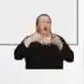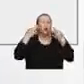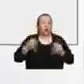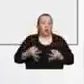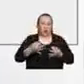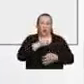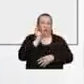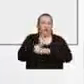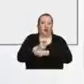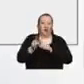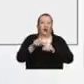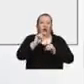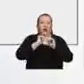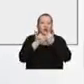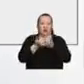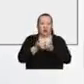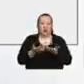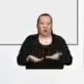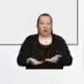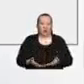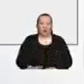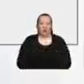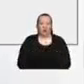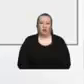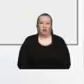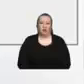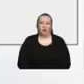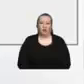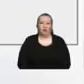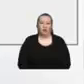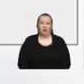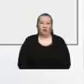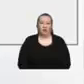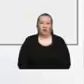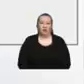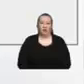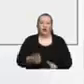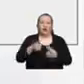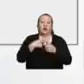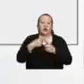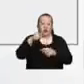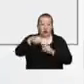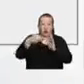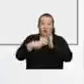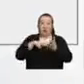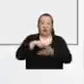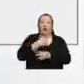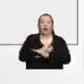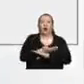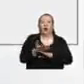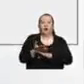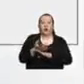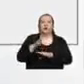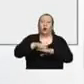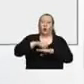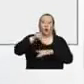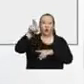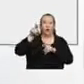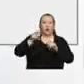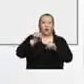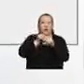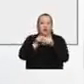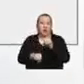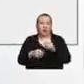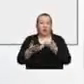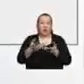solo el burro volando sino la manada en todo caso está la recomendación y que leyeron desestabilizador estamos locos misión la